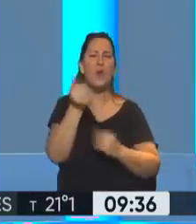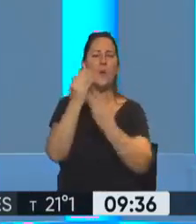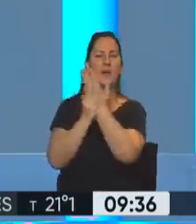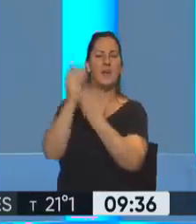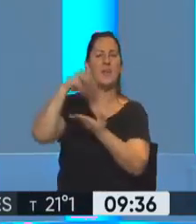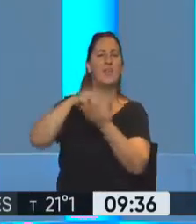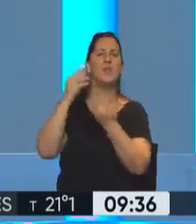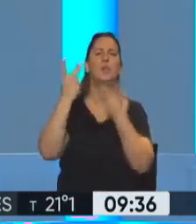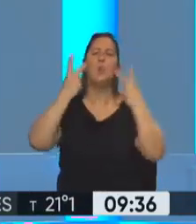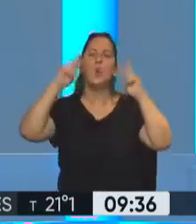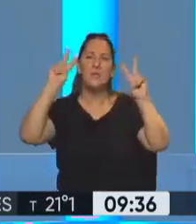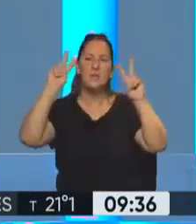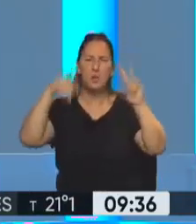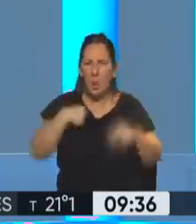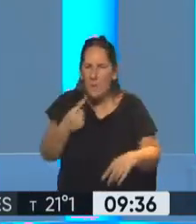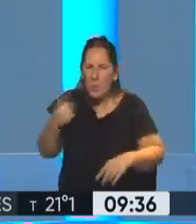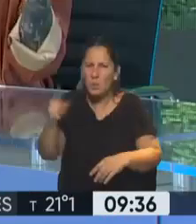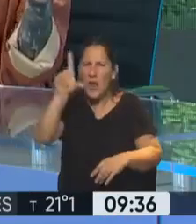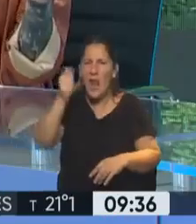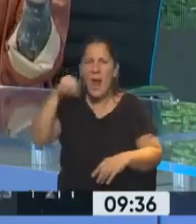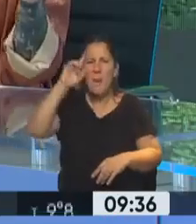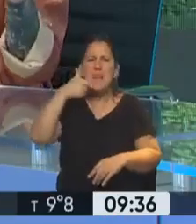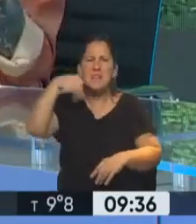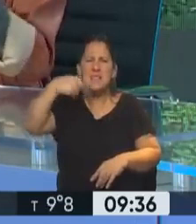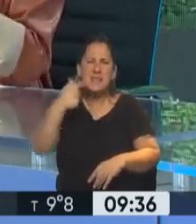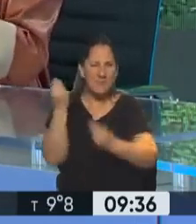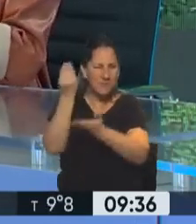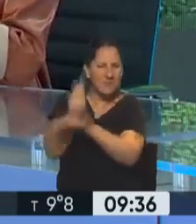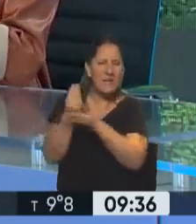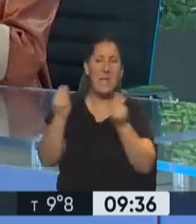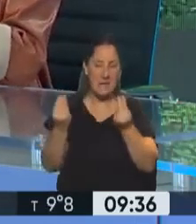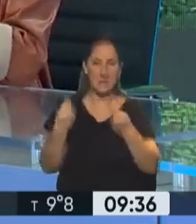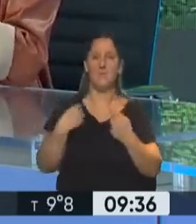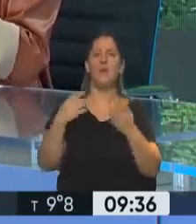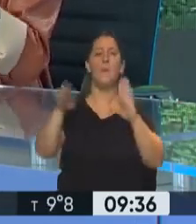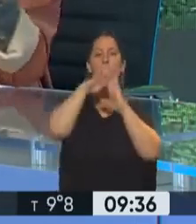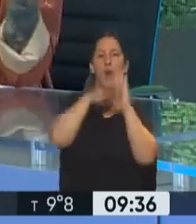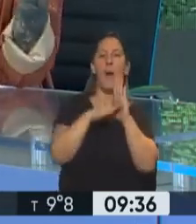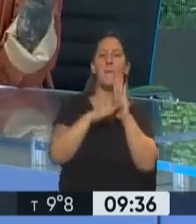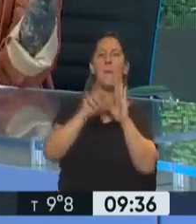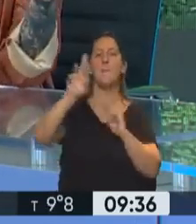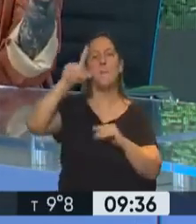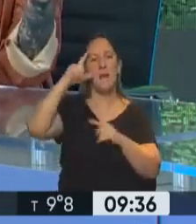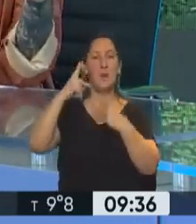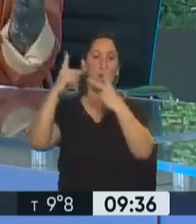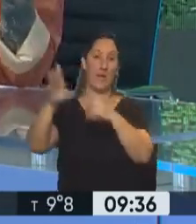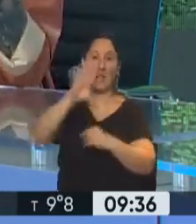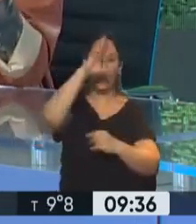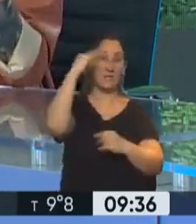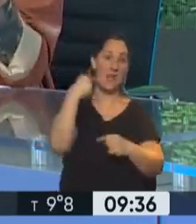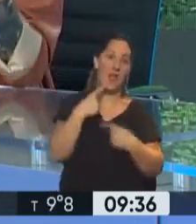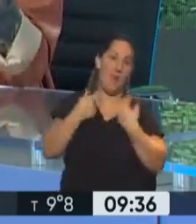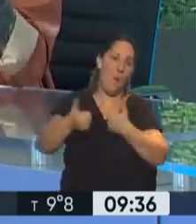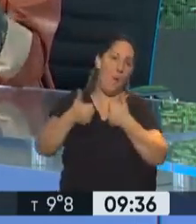aire porque le pregunté qué hacía la mensaje bueno la mens el programa pre viaje fue destacado por cristina fernández de